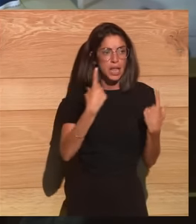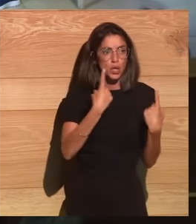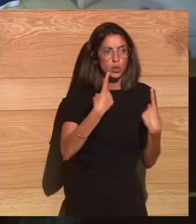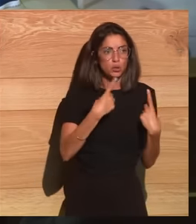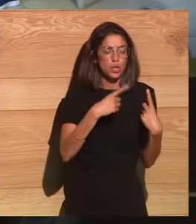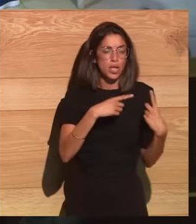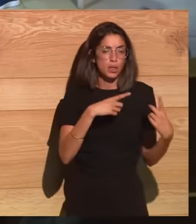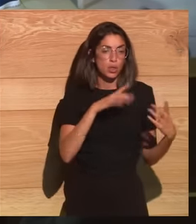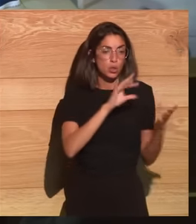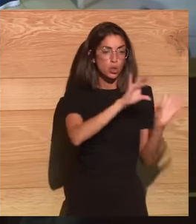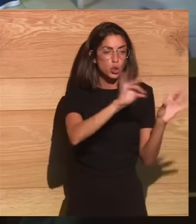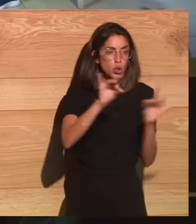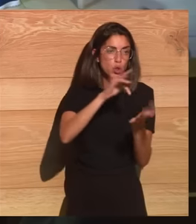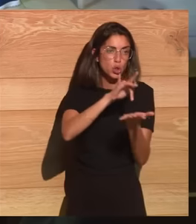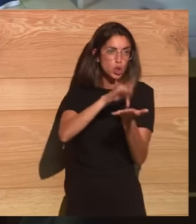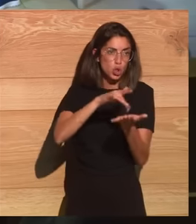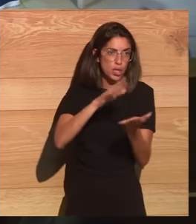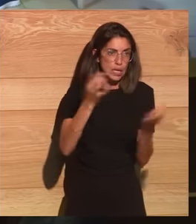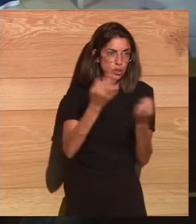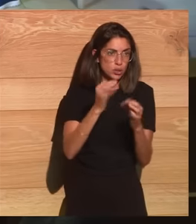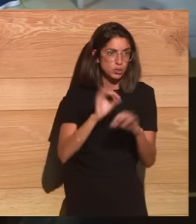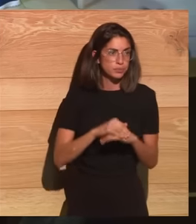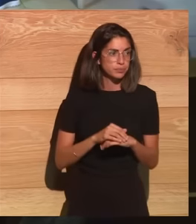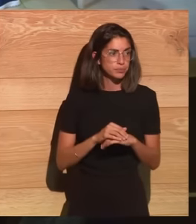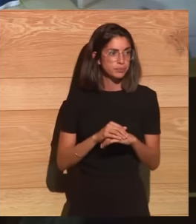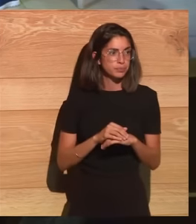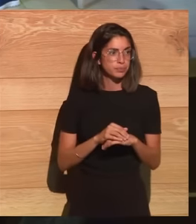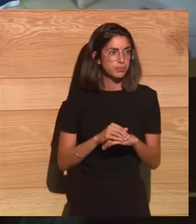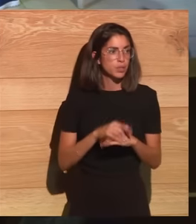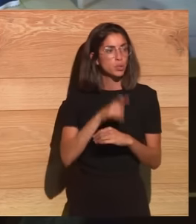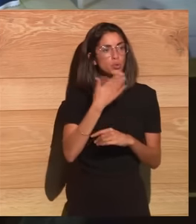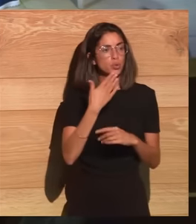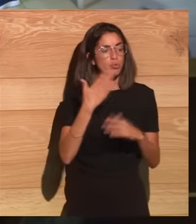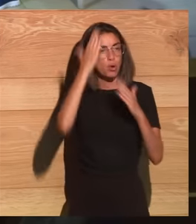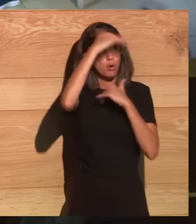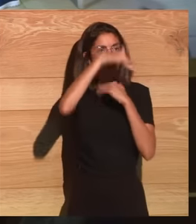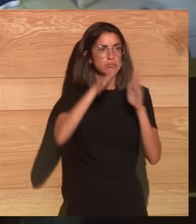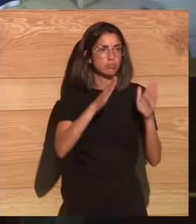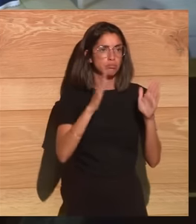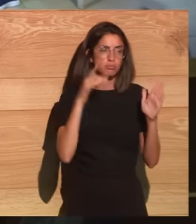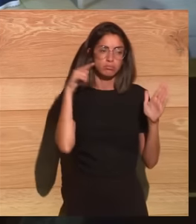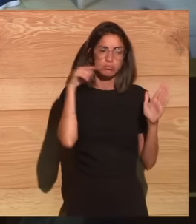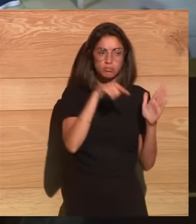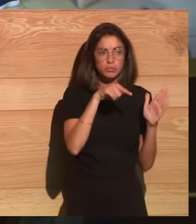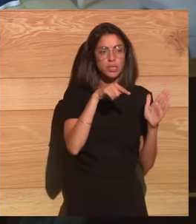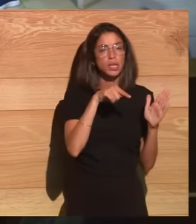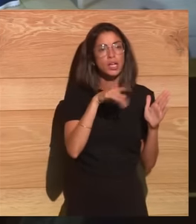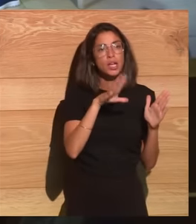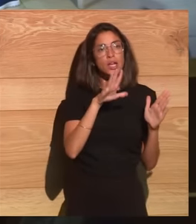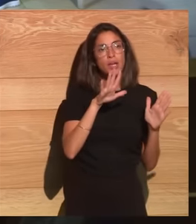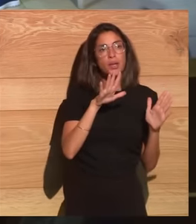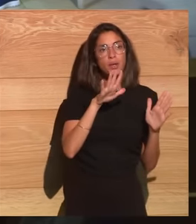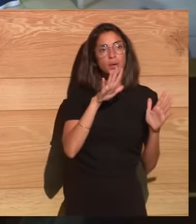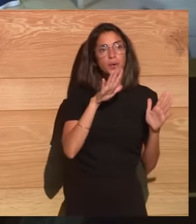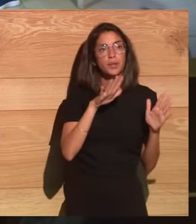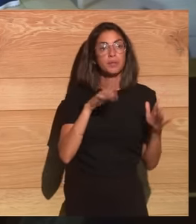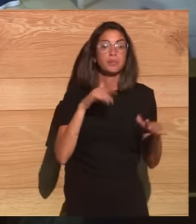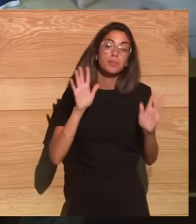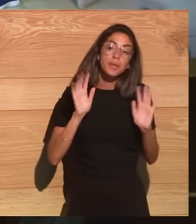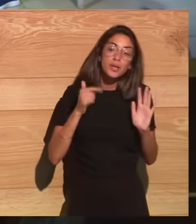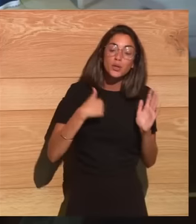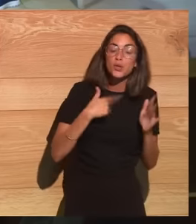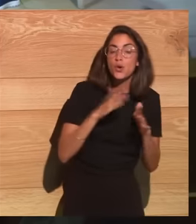que al menos lleva pantalones largos. Tú eres el centro de atención. Sí, pero. Y es la razón por la que todos estamos aquí. Pero yo tengo que vender